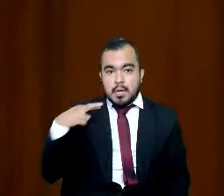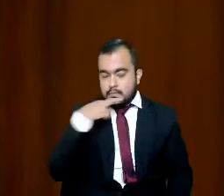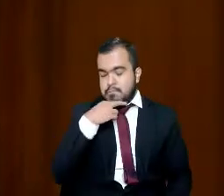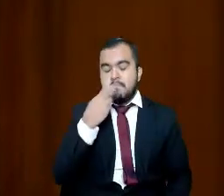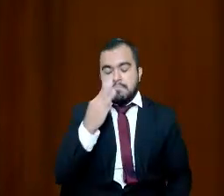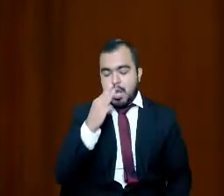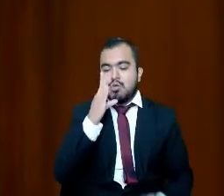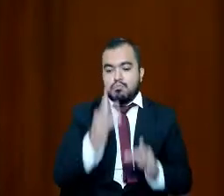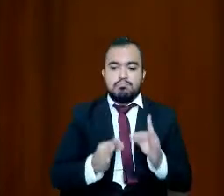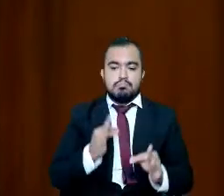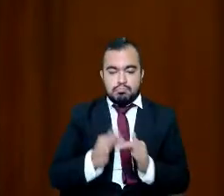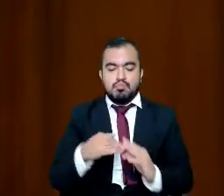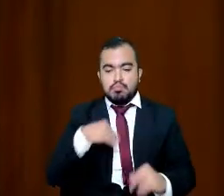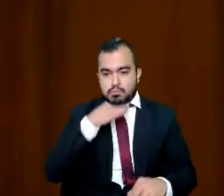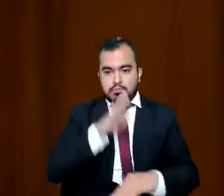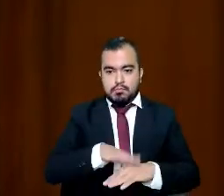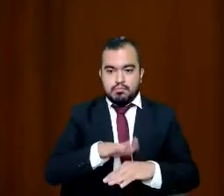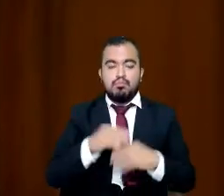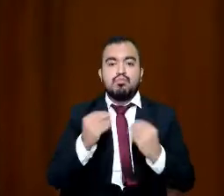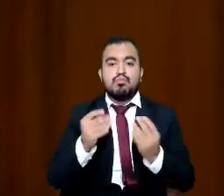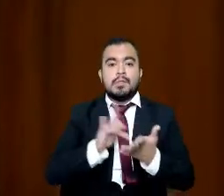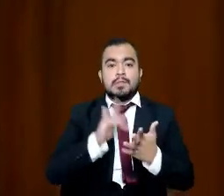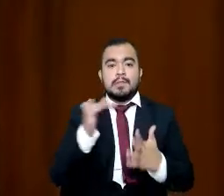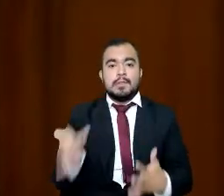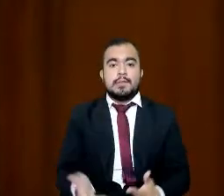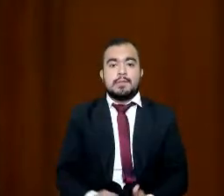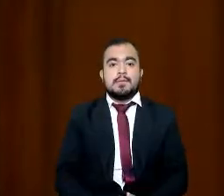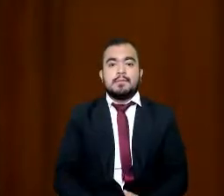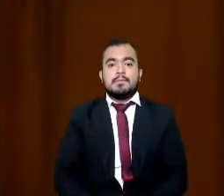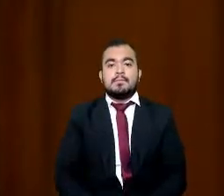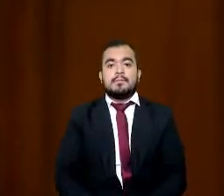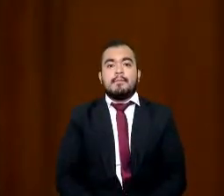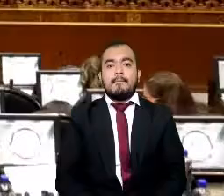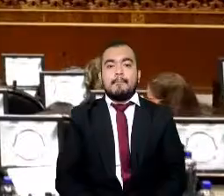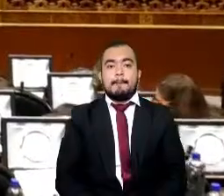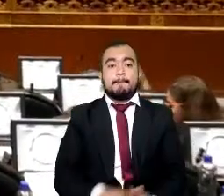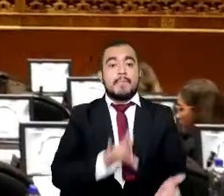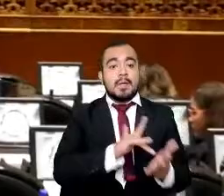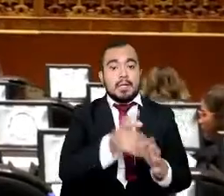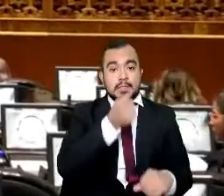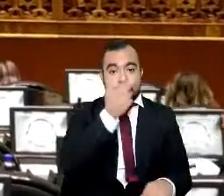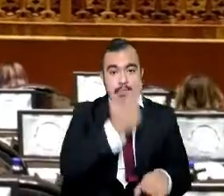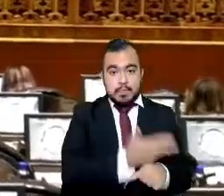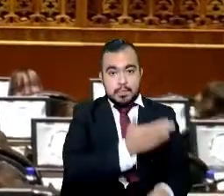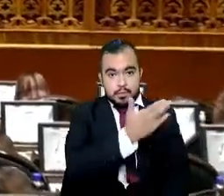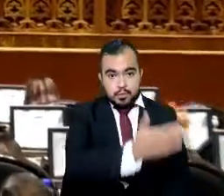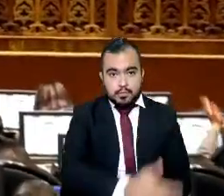mayo. Eso es lo que les quiero decir. Muchas gracias. Gracias, secretario.